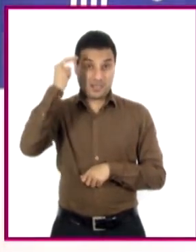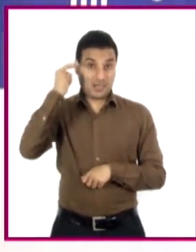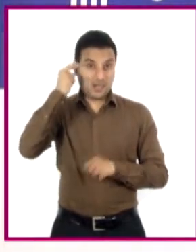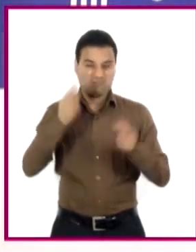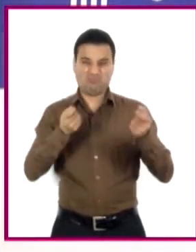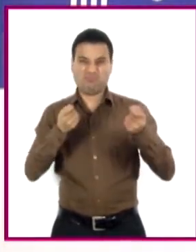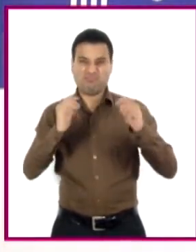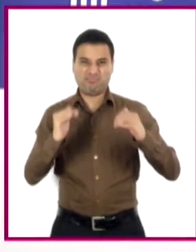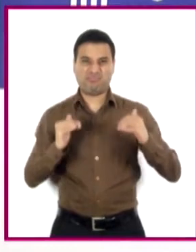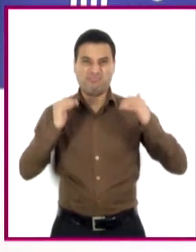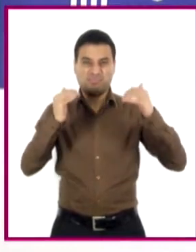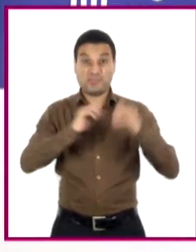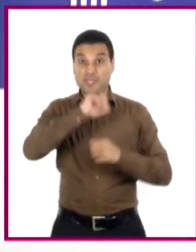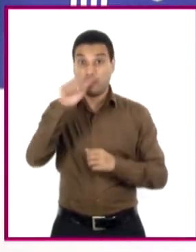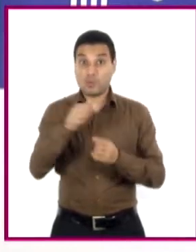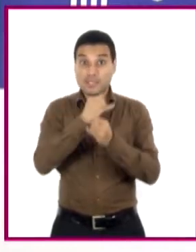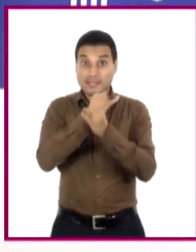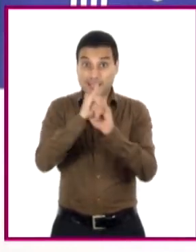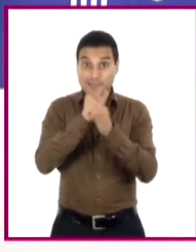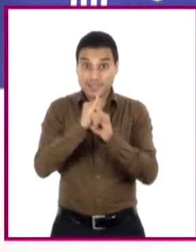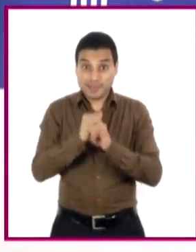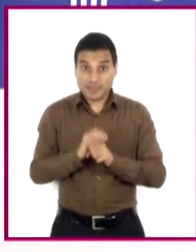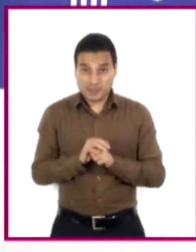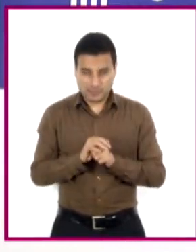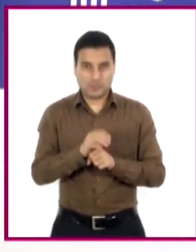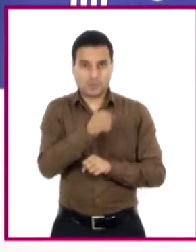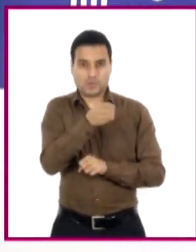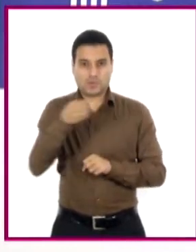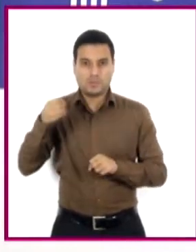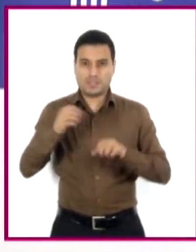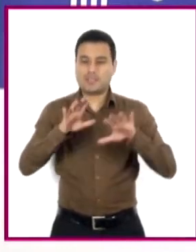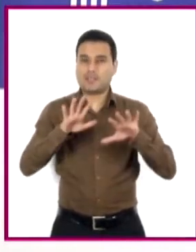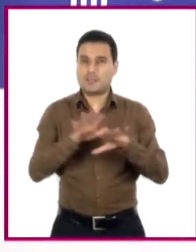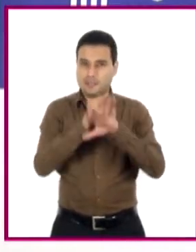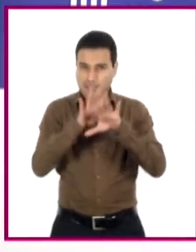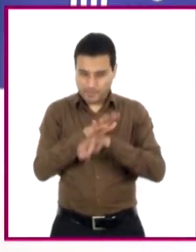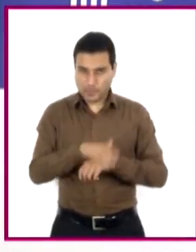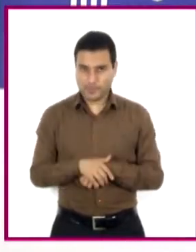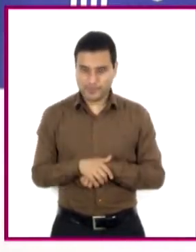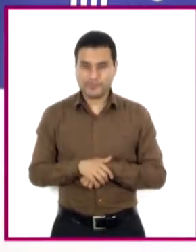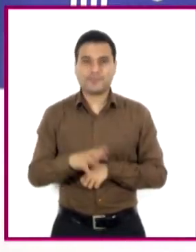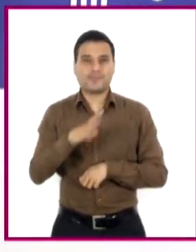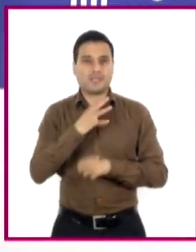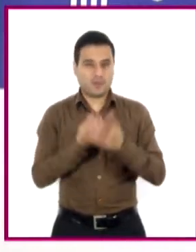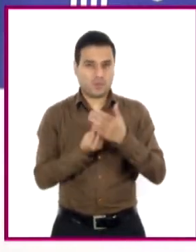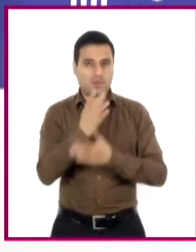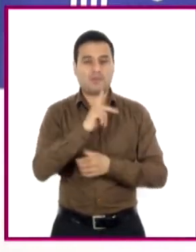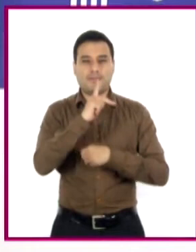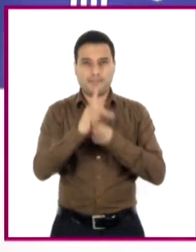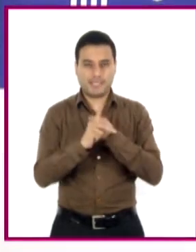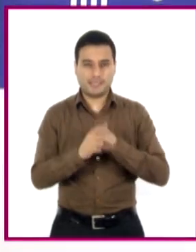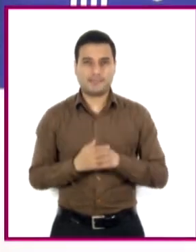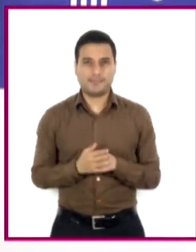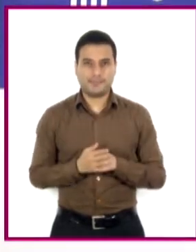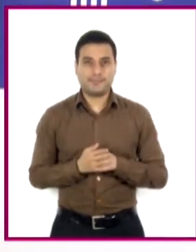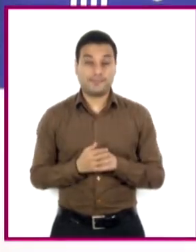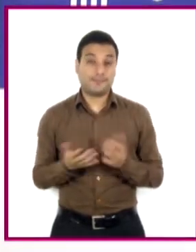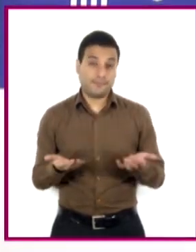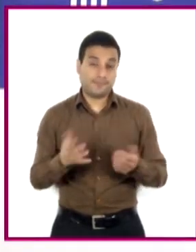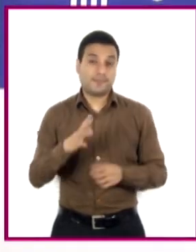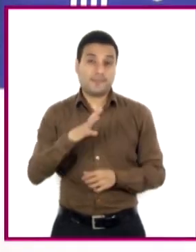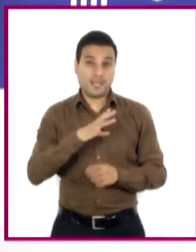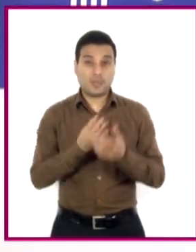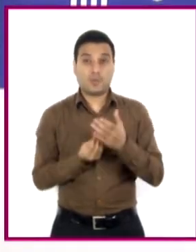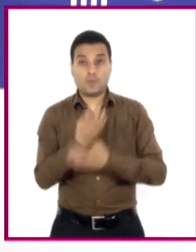Pero con las independencias la organización cambió, se fragmentaron y formaron países. Surgió una nueva